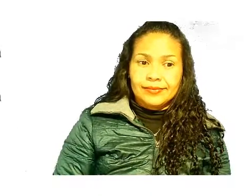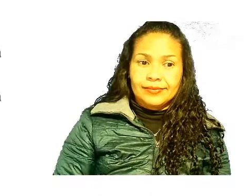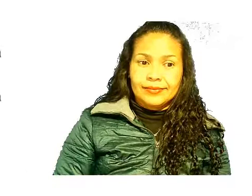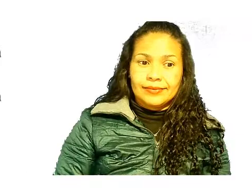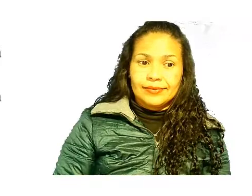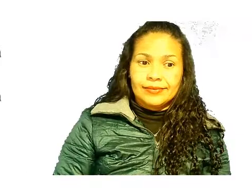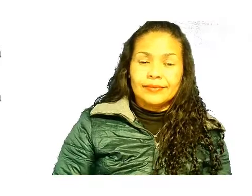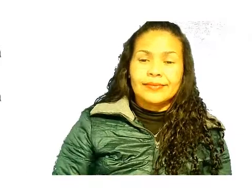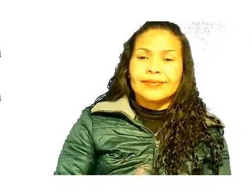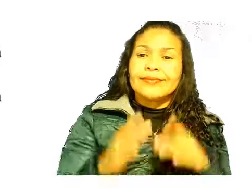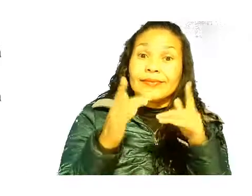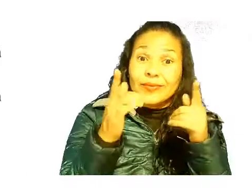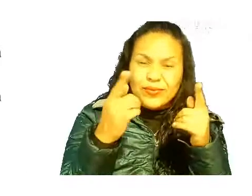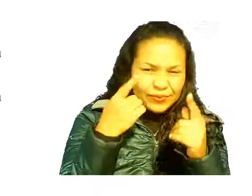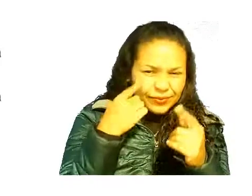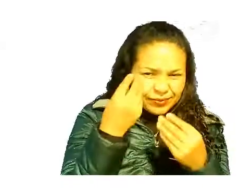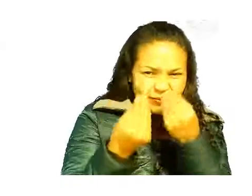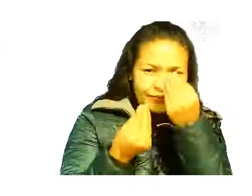Y.